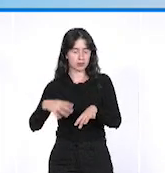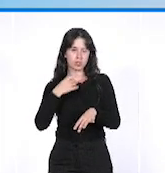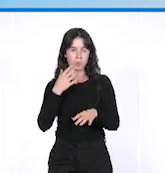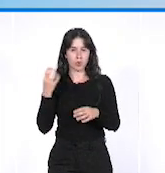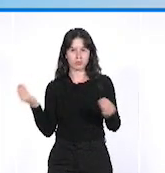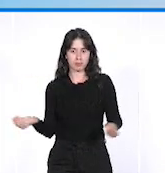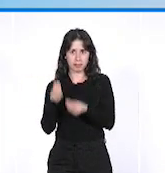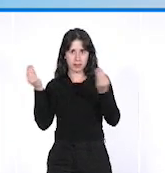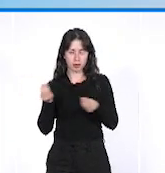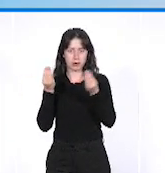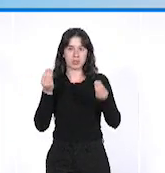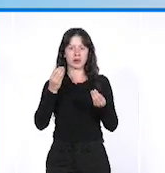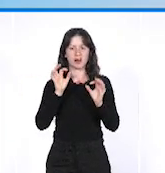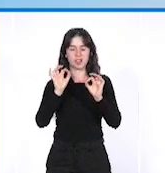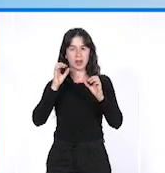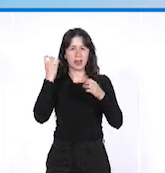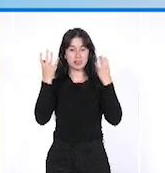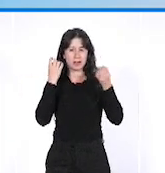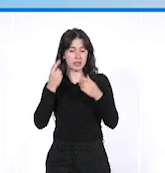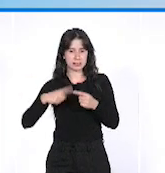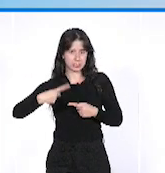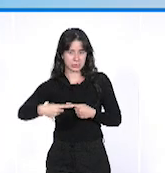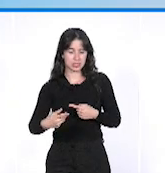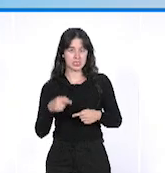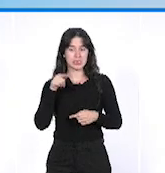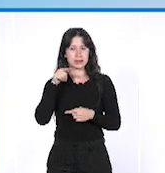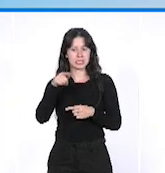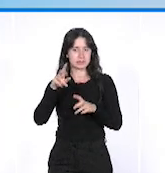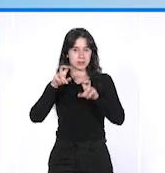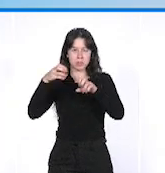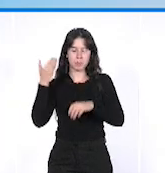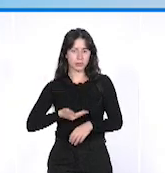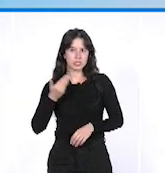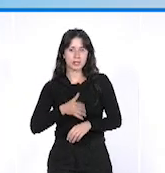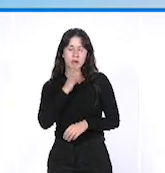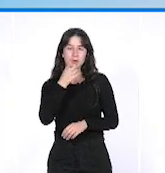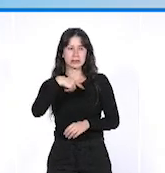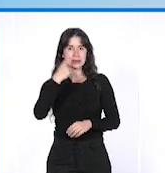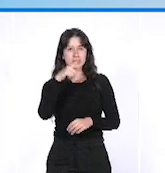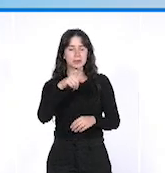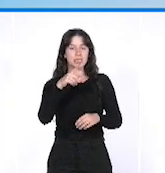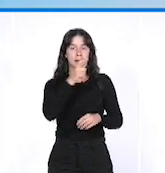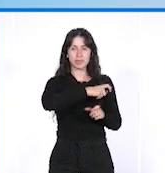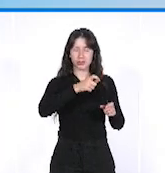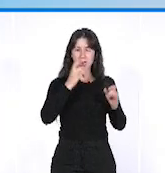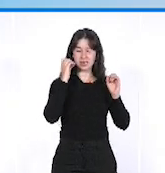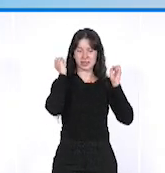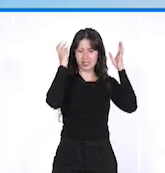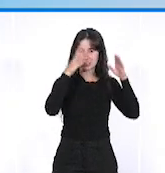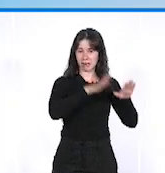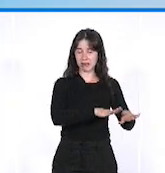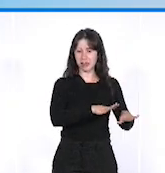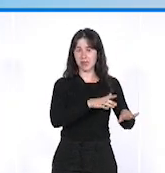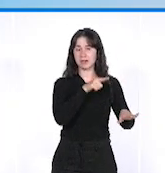grado en que participa en actividades del día a día esto es muy importante porque sabemos que las personas que vienen de residencias quizá tienen un perfil de